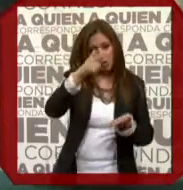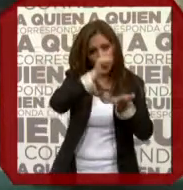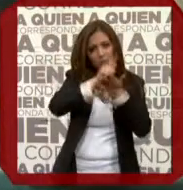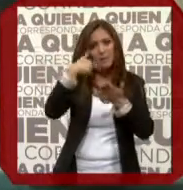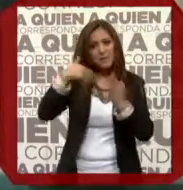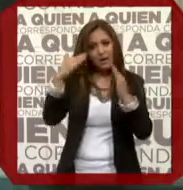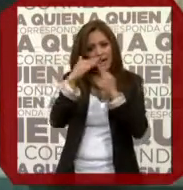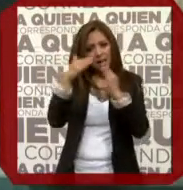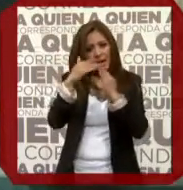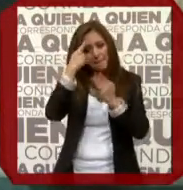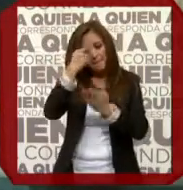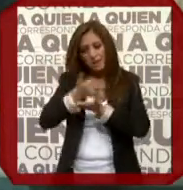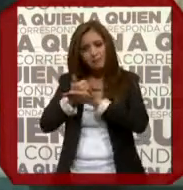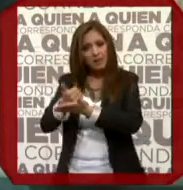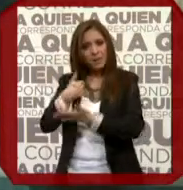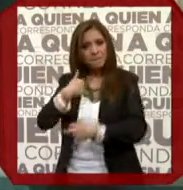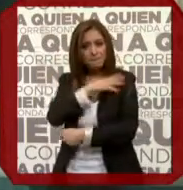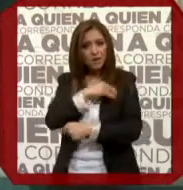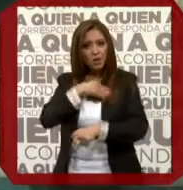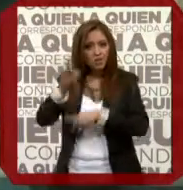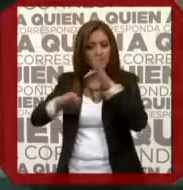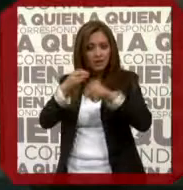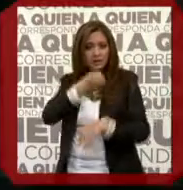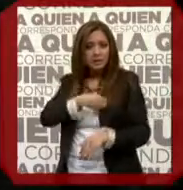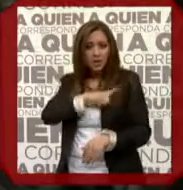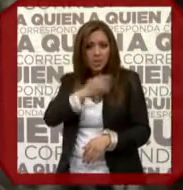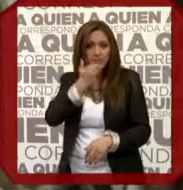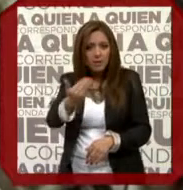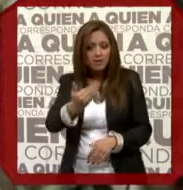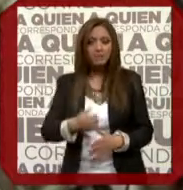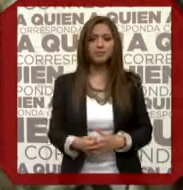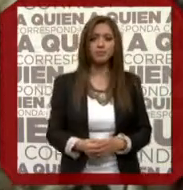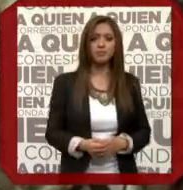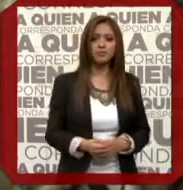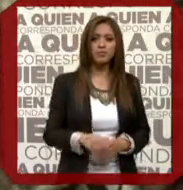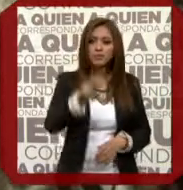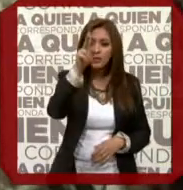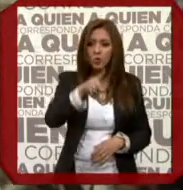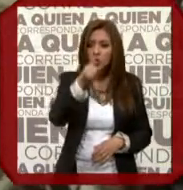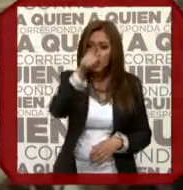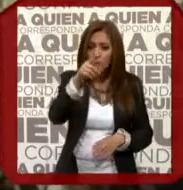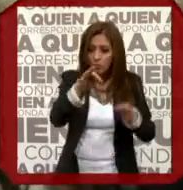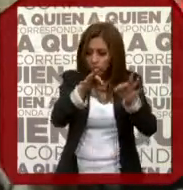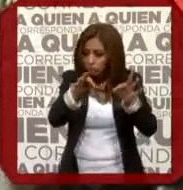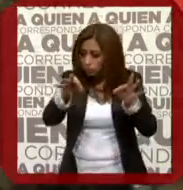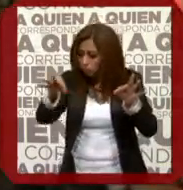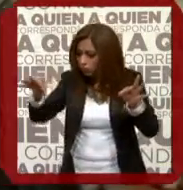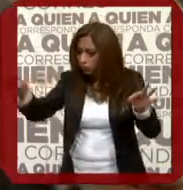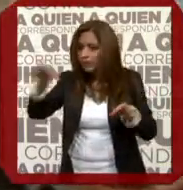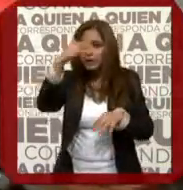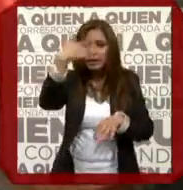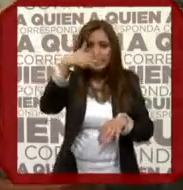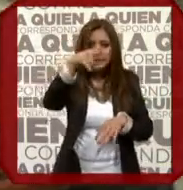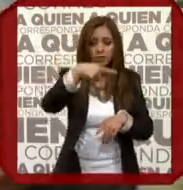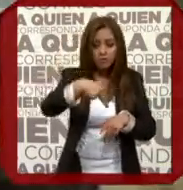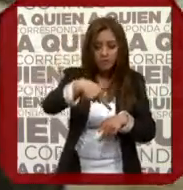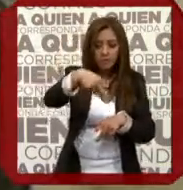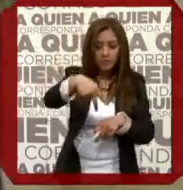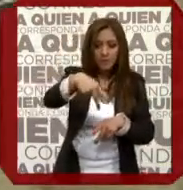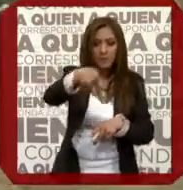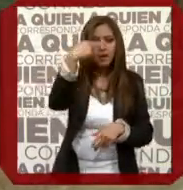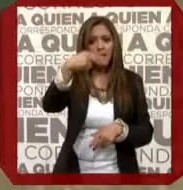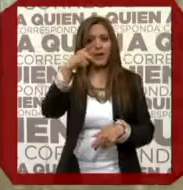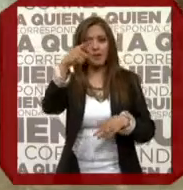que pues por ese medio yo pudiera recibir el apoyo. Con 15 pasos podemos medir la casa de la familia Téllez